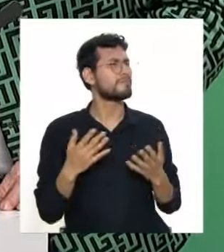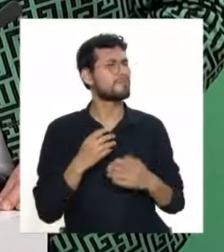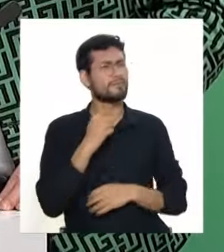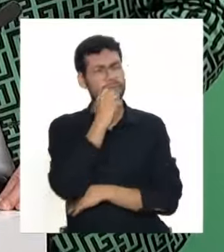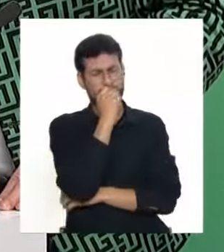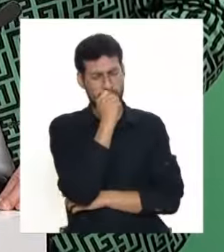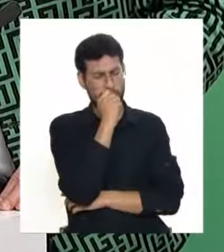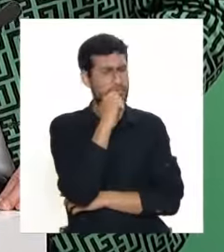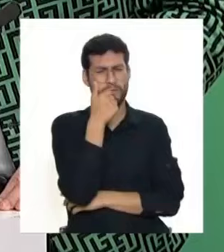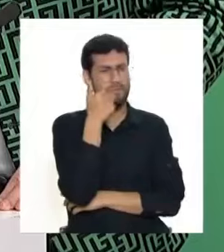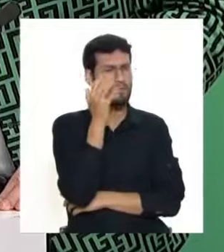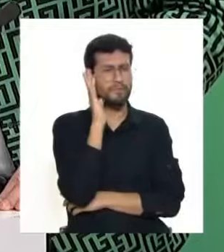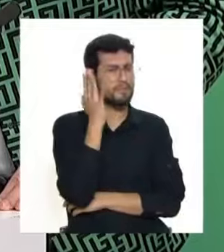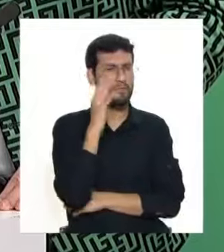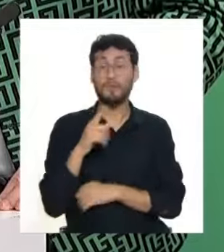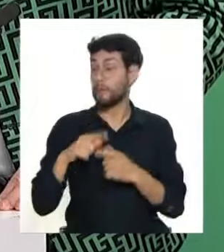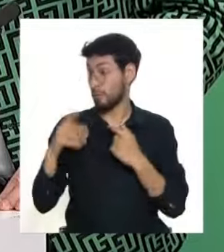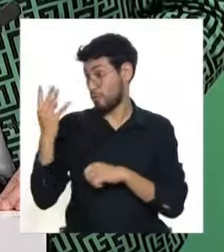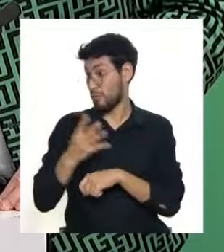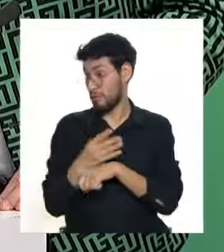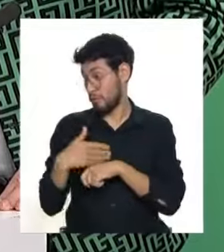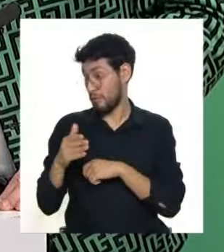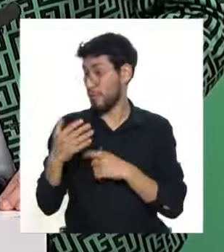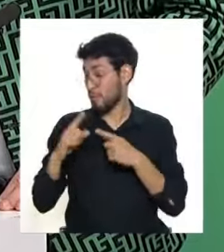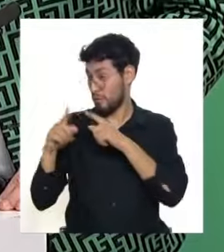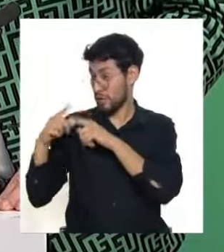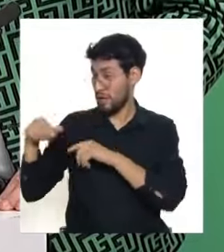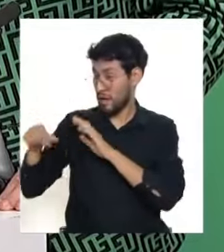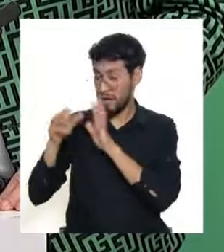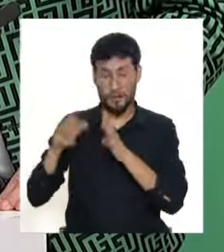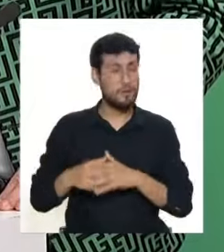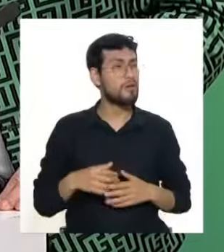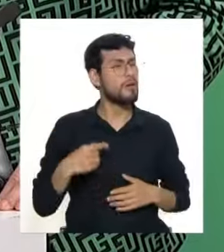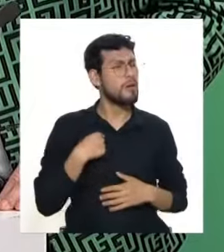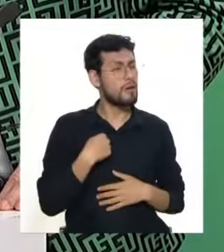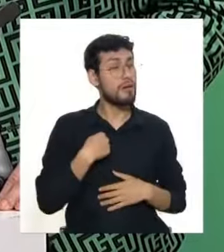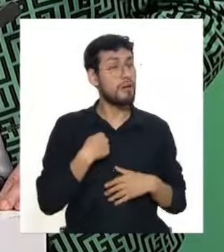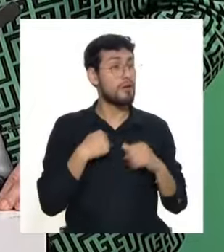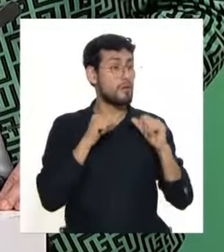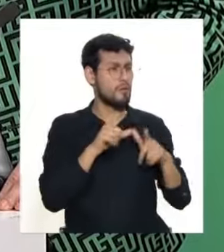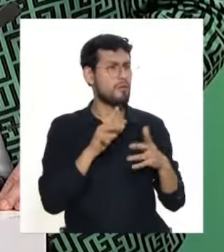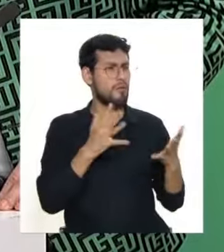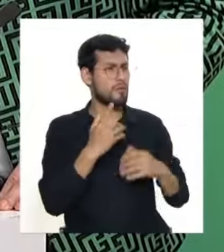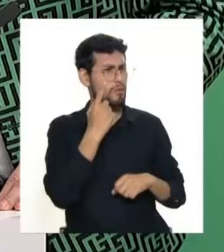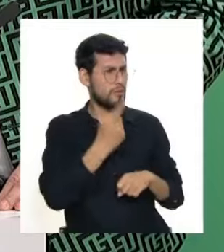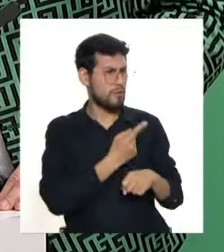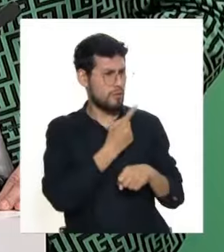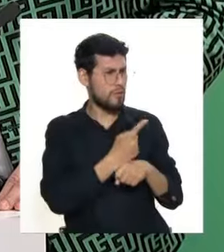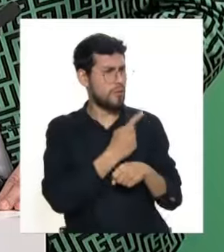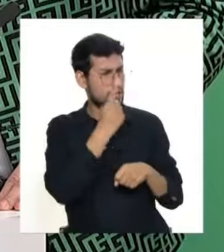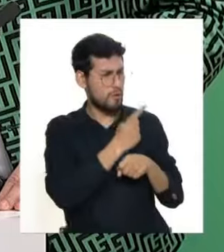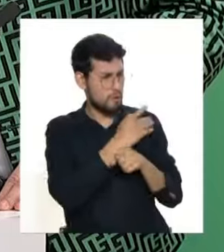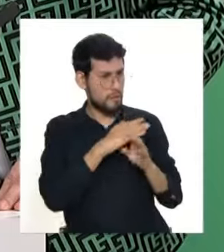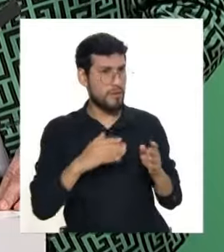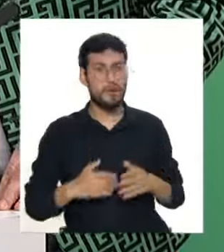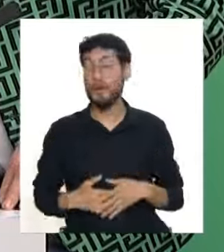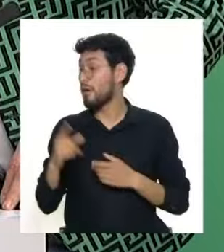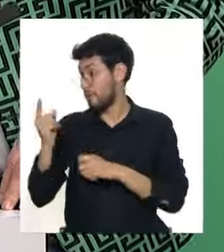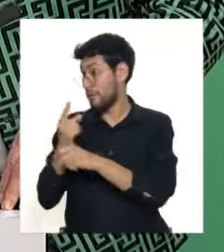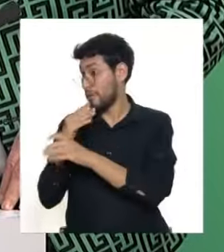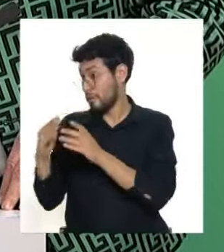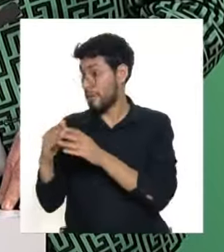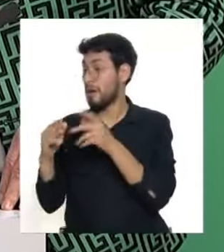Yo mismo no lo sé. Ya, pero más de cuatro debe ser, porque son varios artistas. ¿Ah? Yo, mi presentación dura más o menos una hora y media. Ya, imagínate,